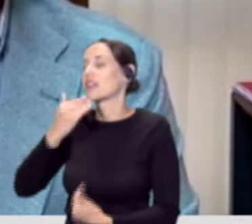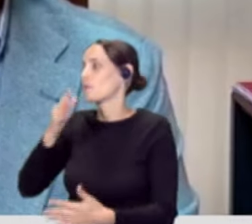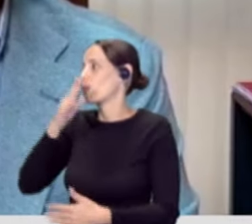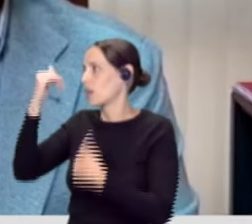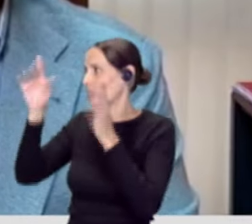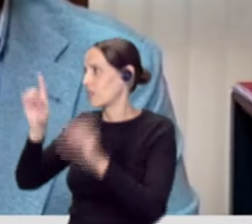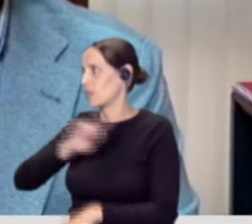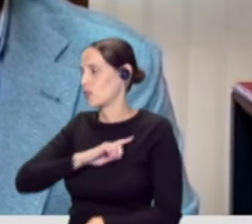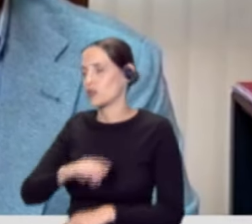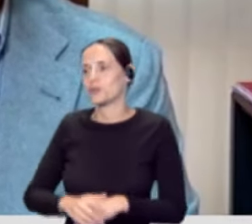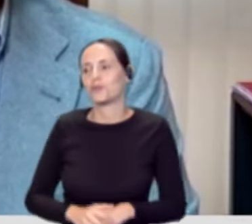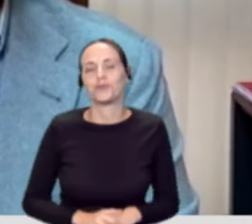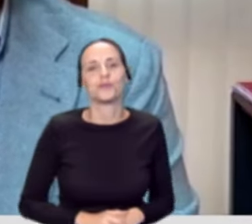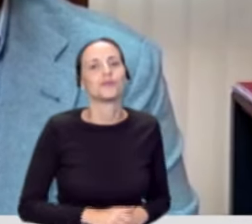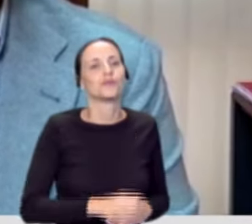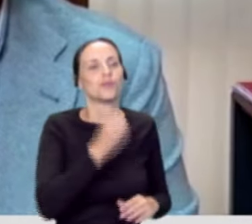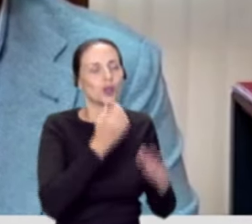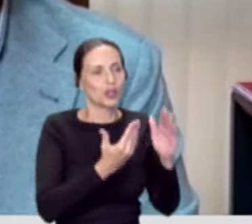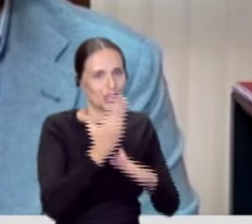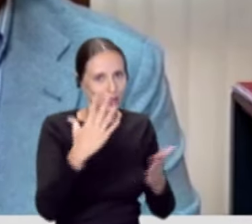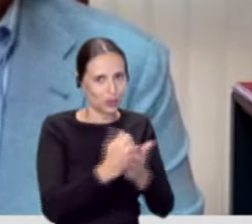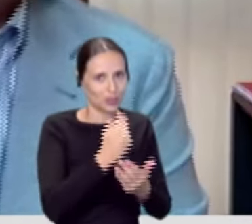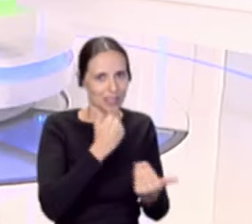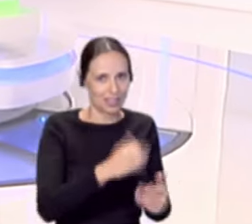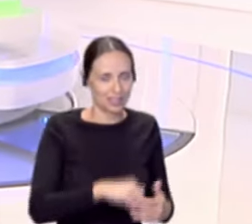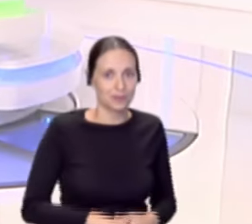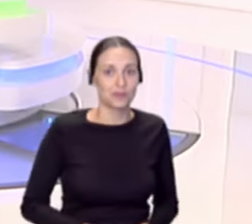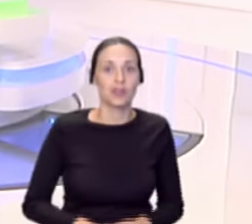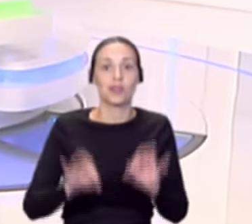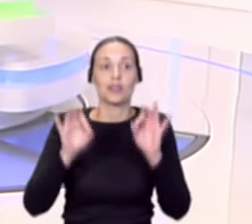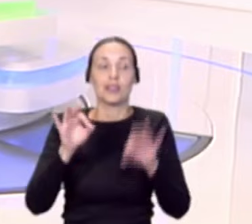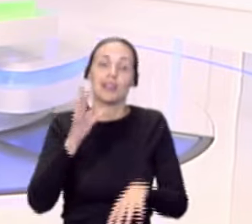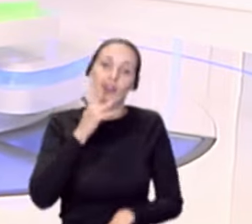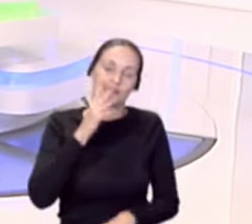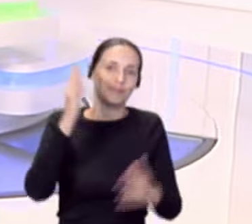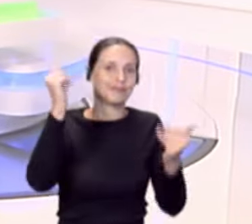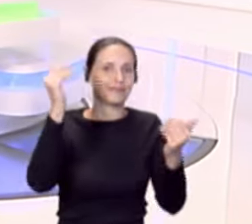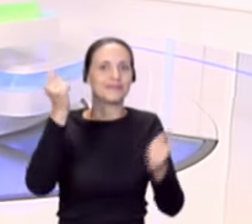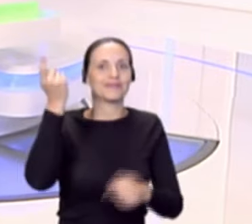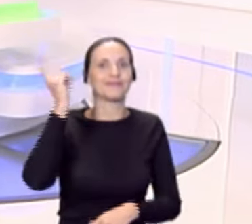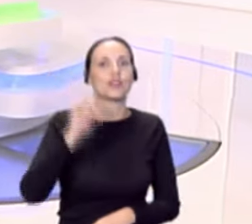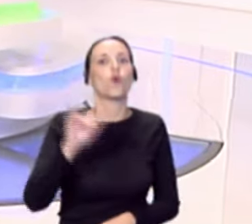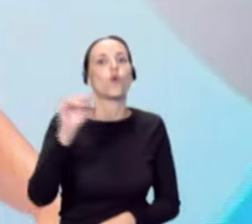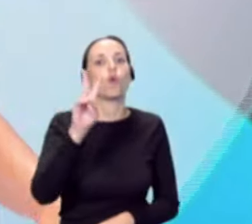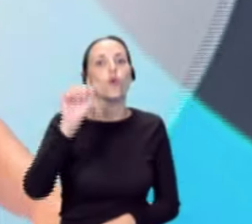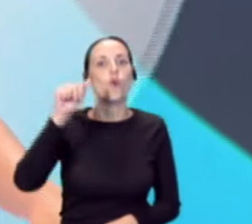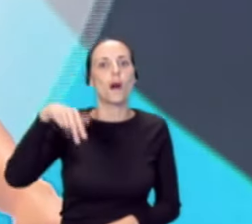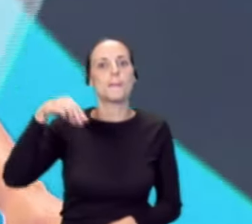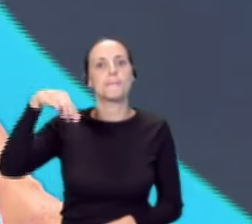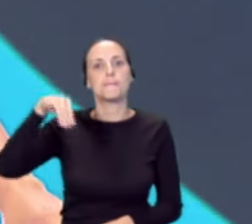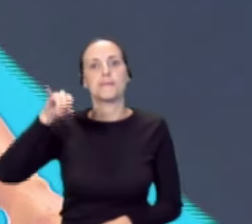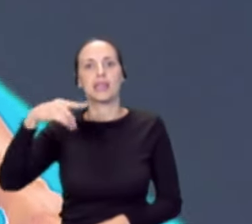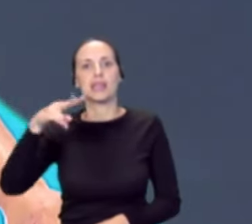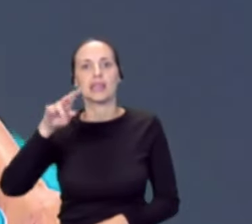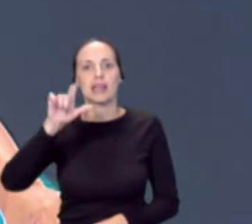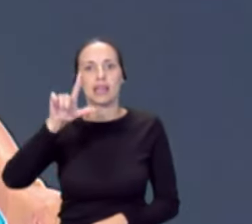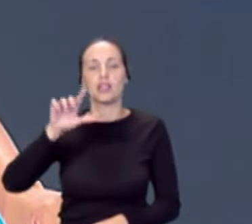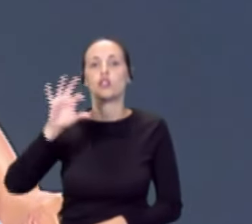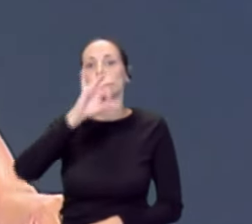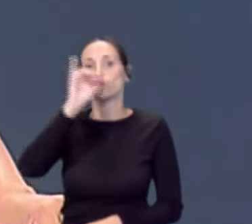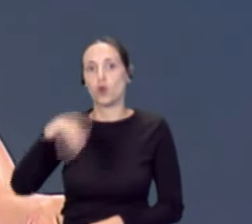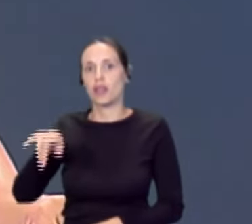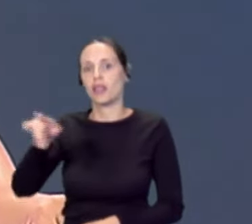Buenos Días Canarias. Muy buenos días a todos, gracias. Y en este punto vamos a saludar también a Juan Miguel Suárez, que nos puede atender